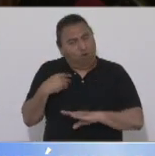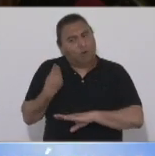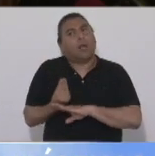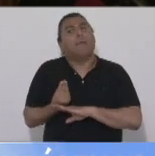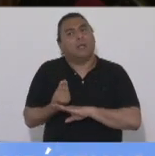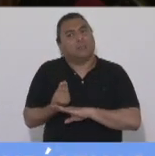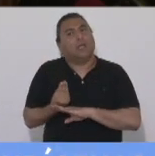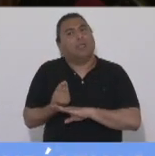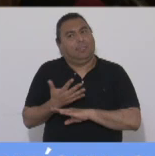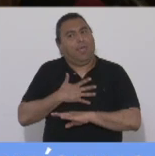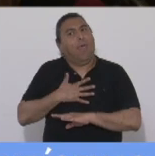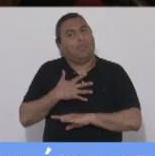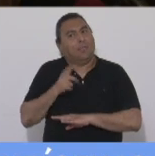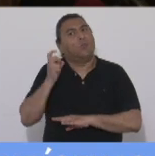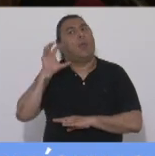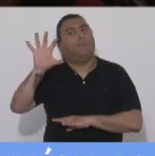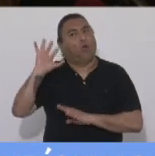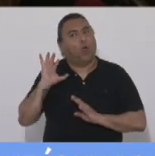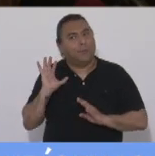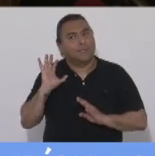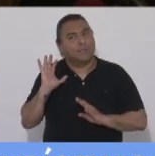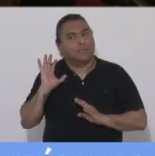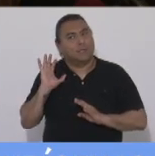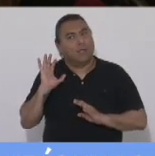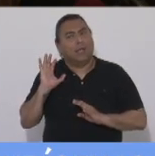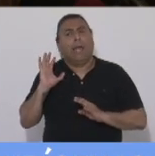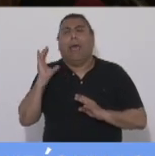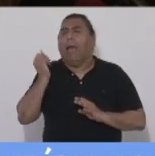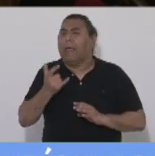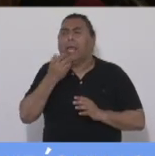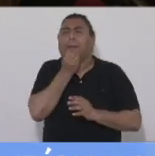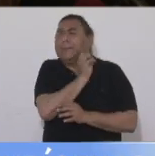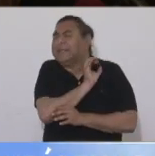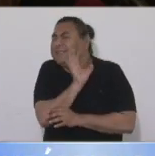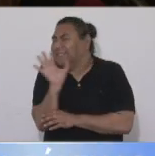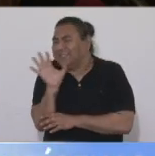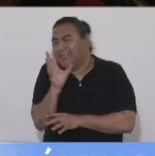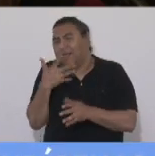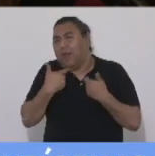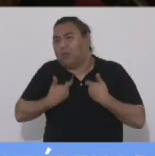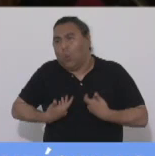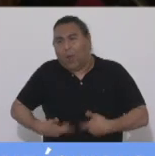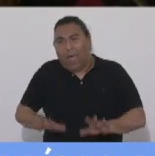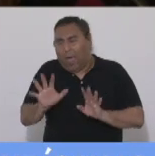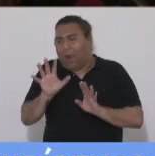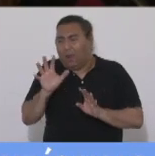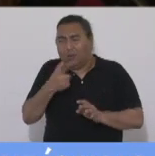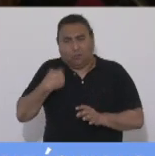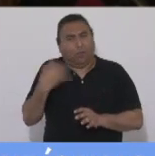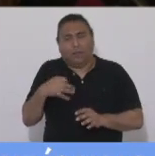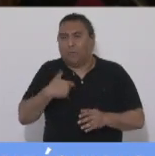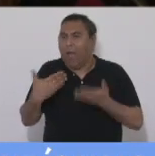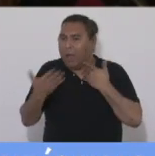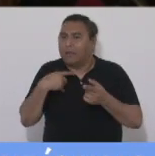provincia donde, además de sus bellezas naturales, tenemos que hablar de una